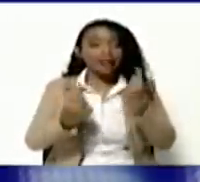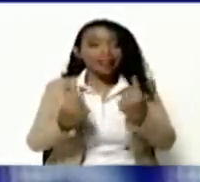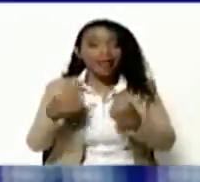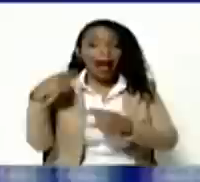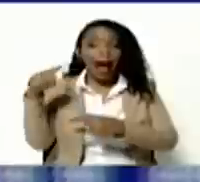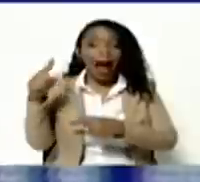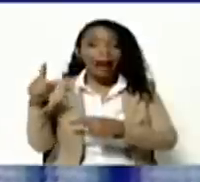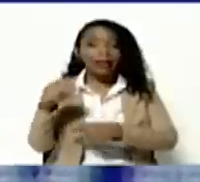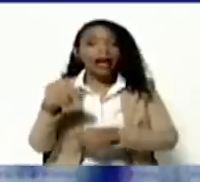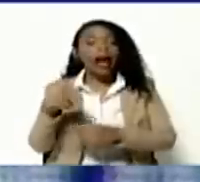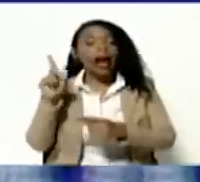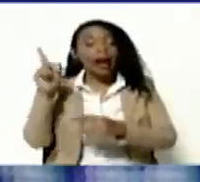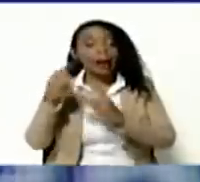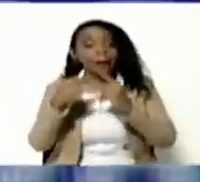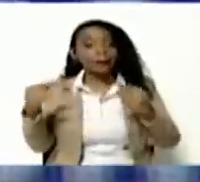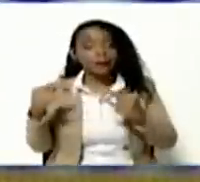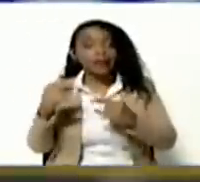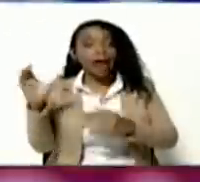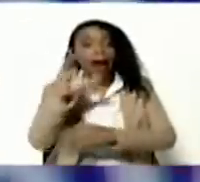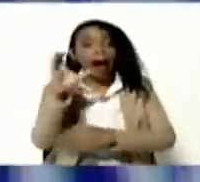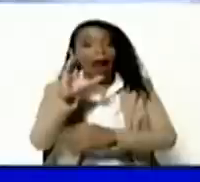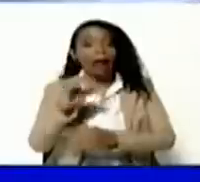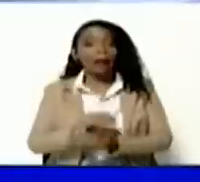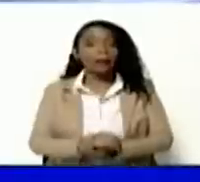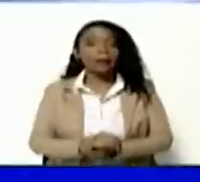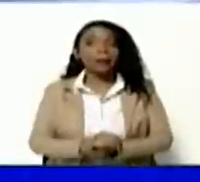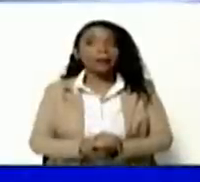que estaban en el poliedro de Caracas